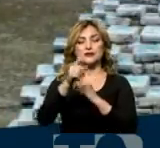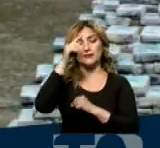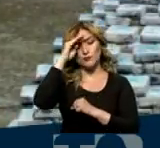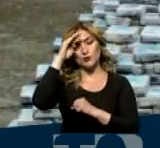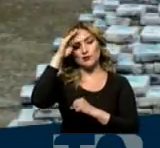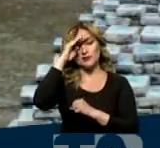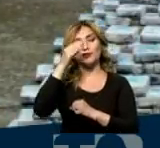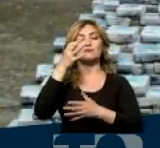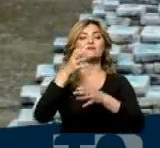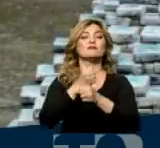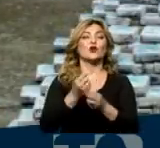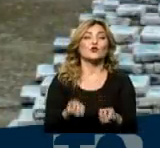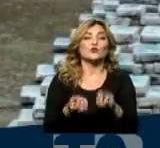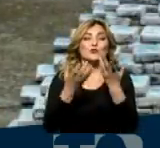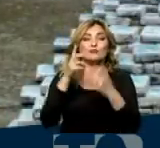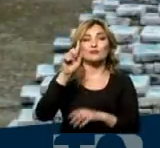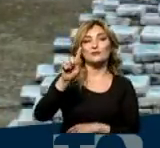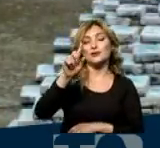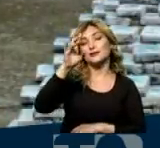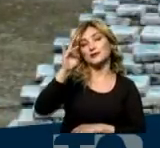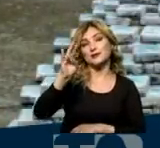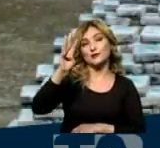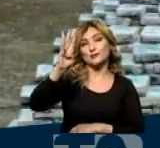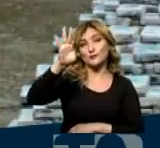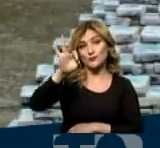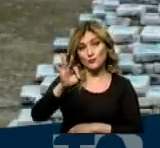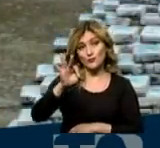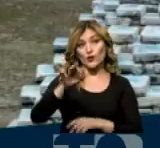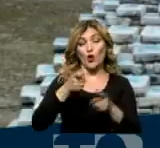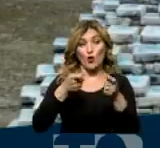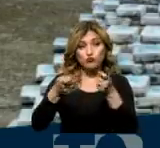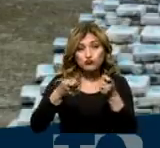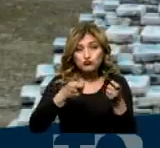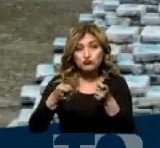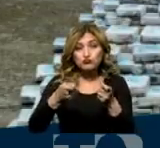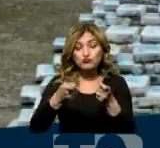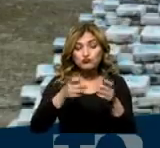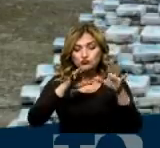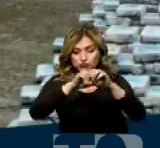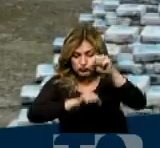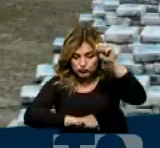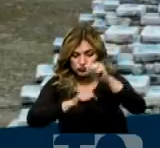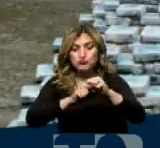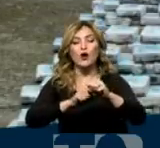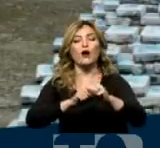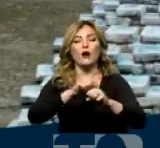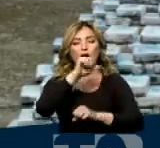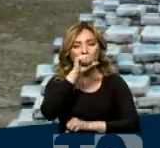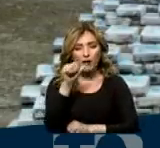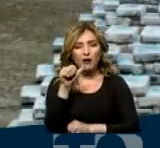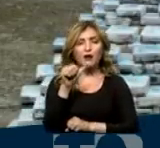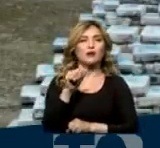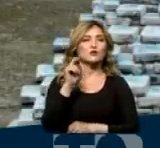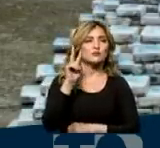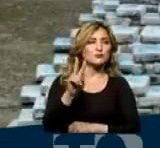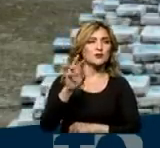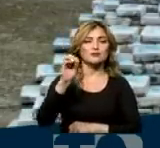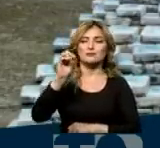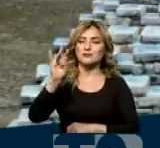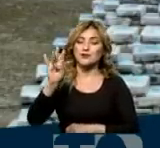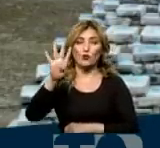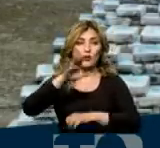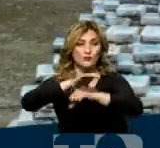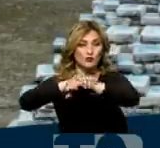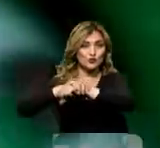policía ha realizado 1,769 operaciones antinarcóticos. Hay 2,074 detenidos y hasta ahora ya